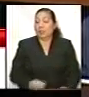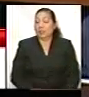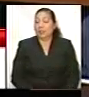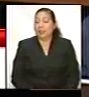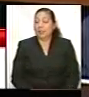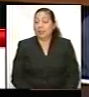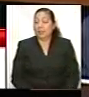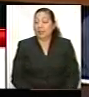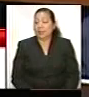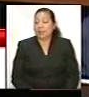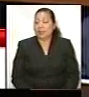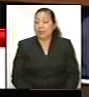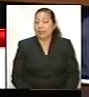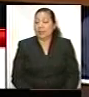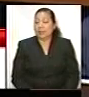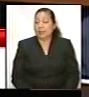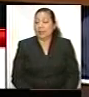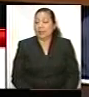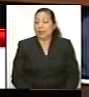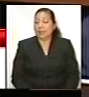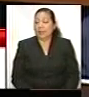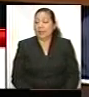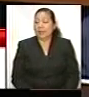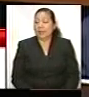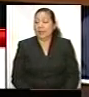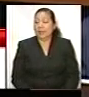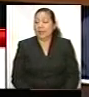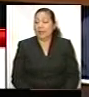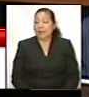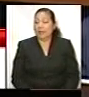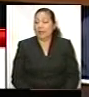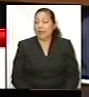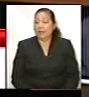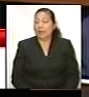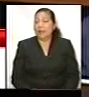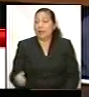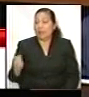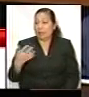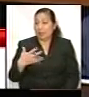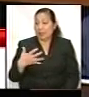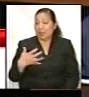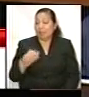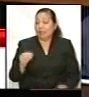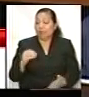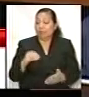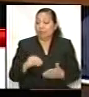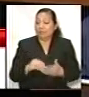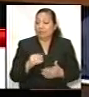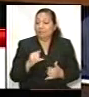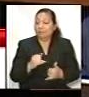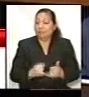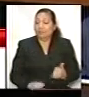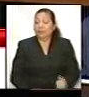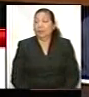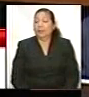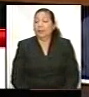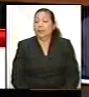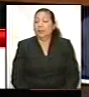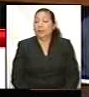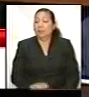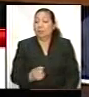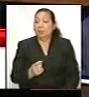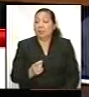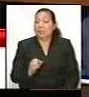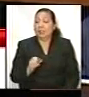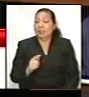cosméticos. Y finalmente, en la quinta disposición complementaria final, se incluye a